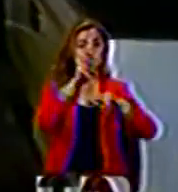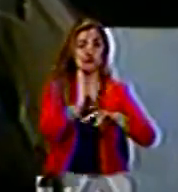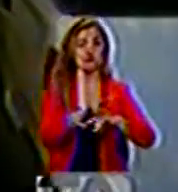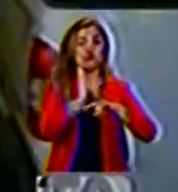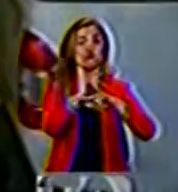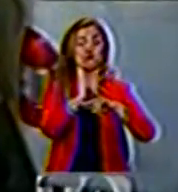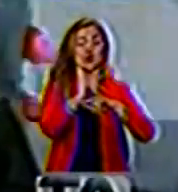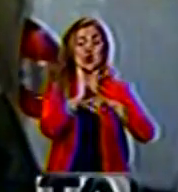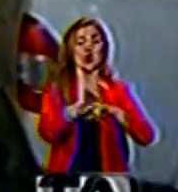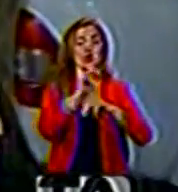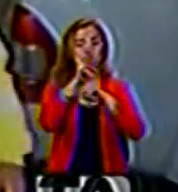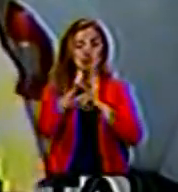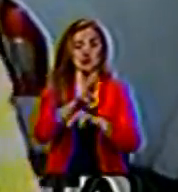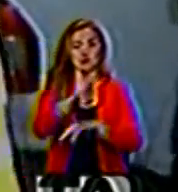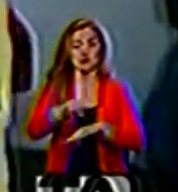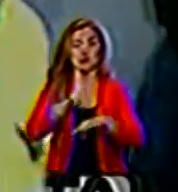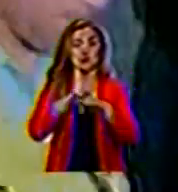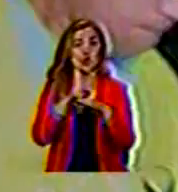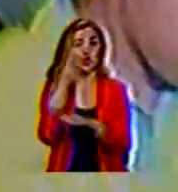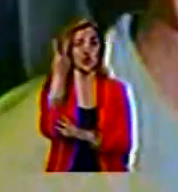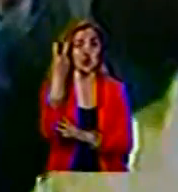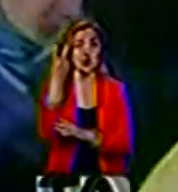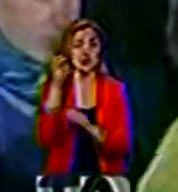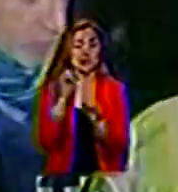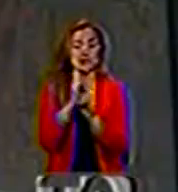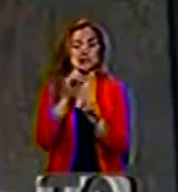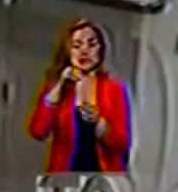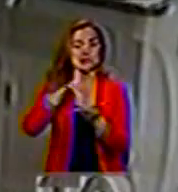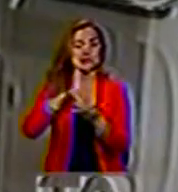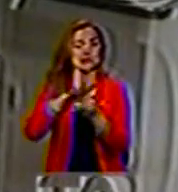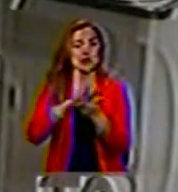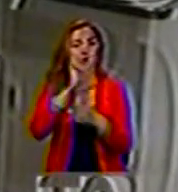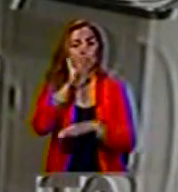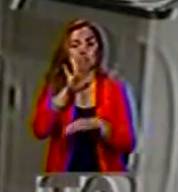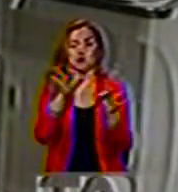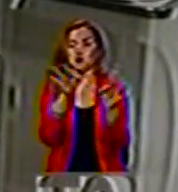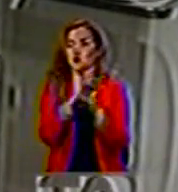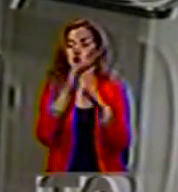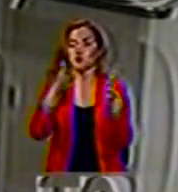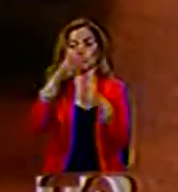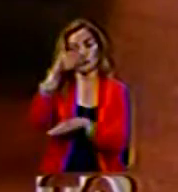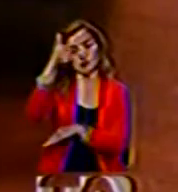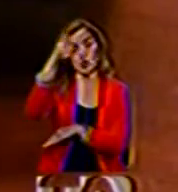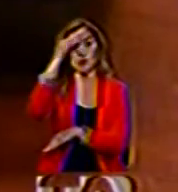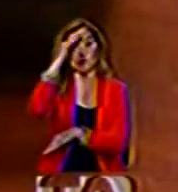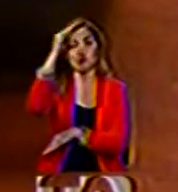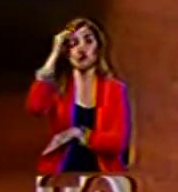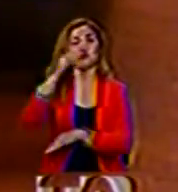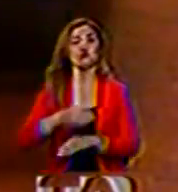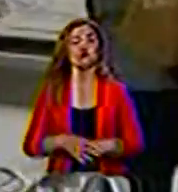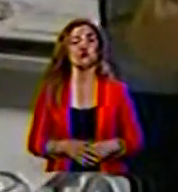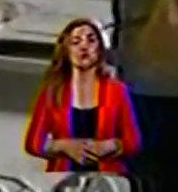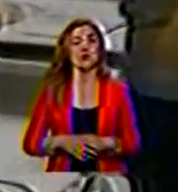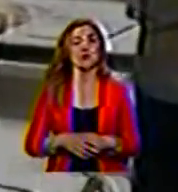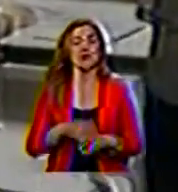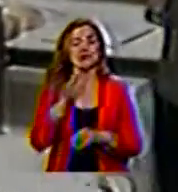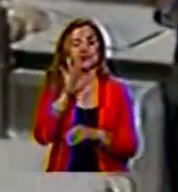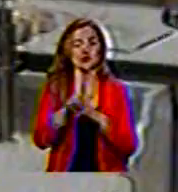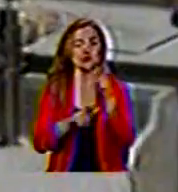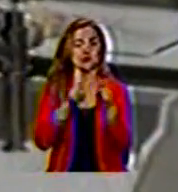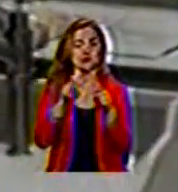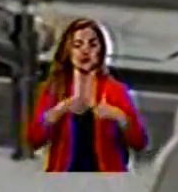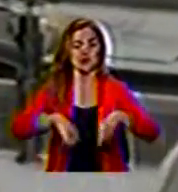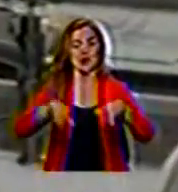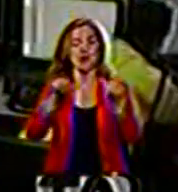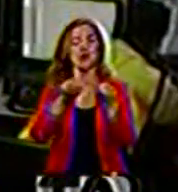2 supervisores, 1 supervisor nacional, 12 instaladores y 4 funcionarios de nivel jerárquico superior, mientras que 5 personas del